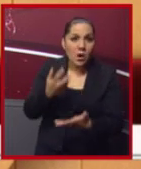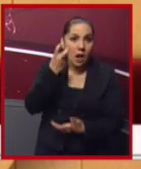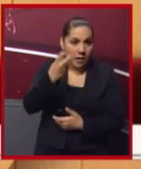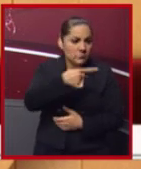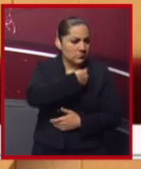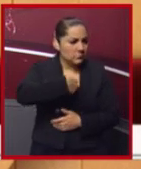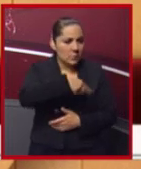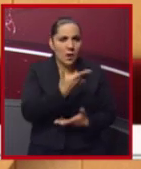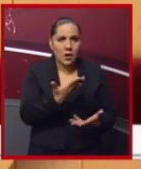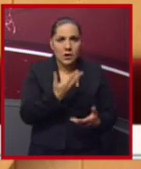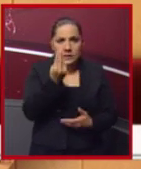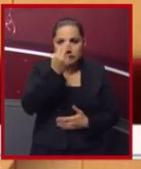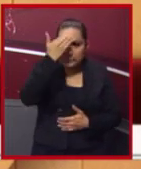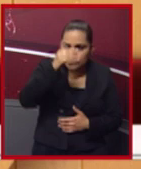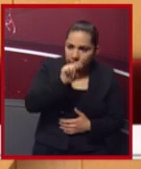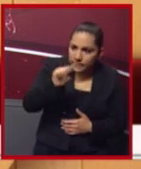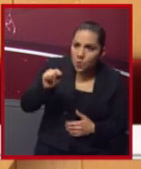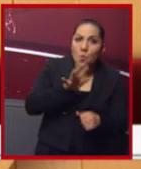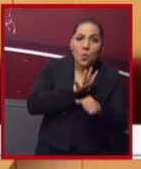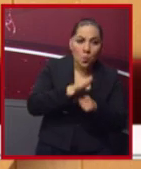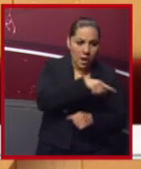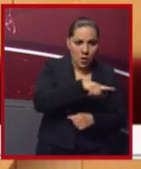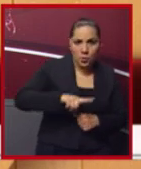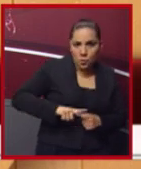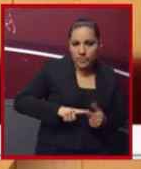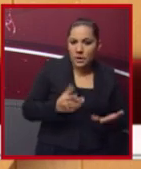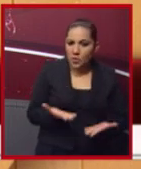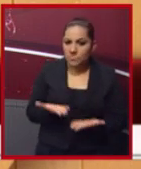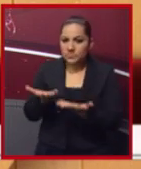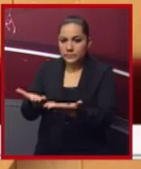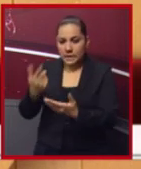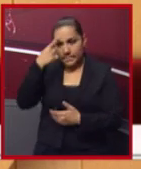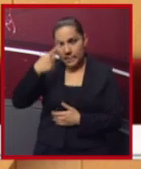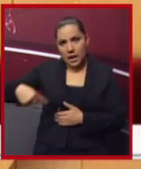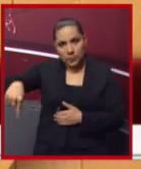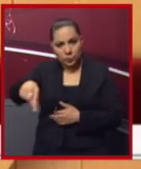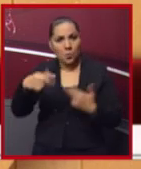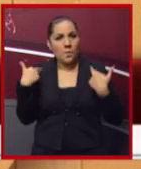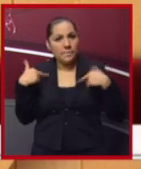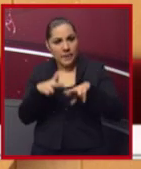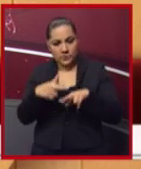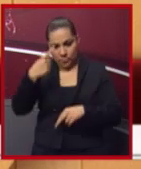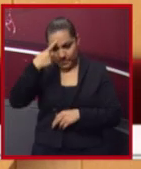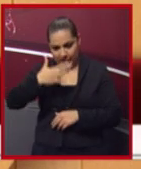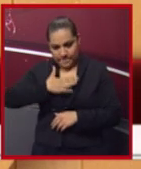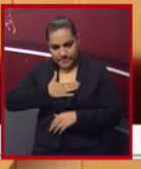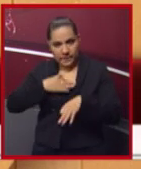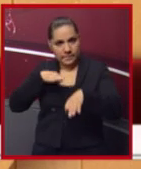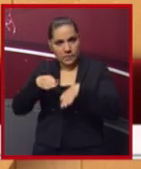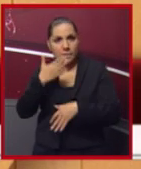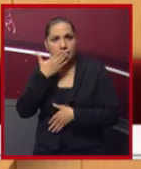su trabajo y no cómo sancionarlos por carencias.